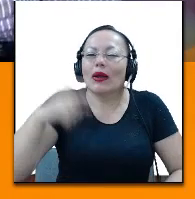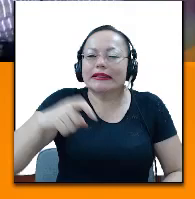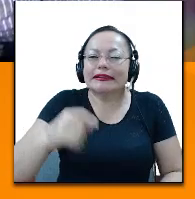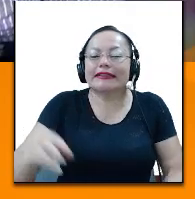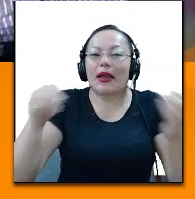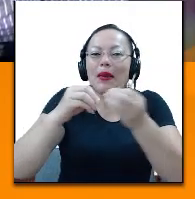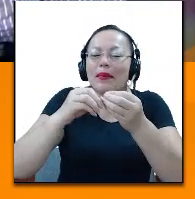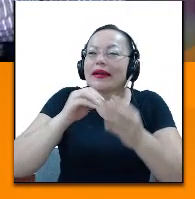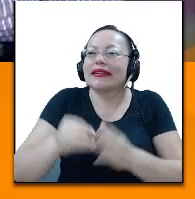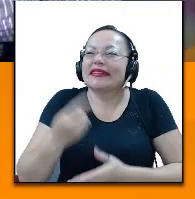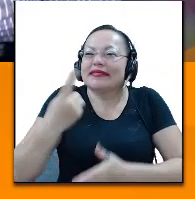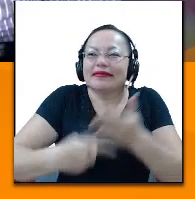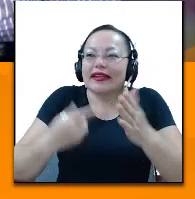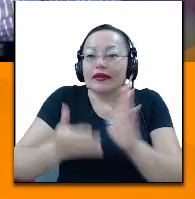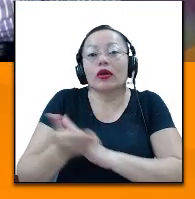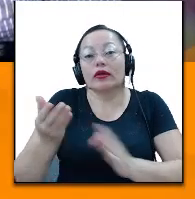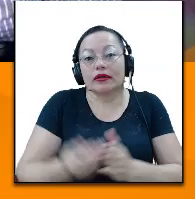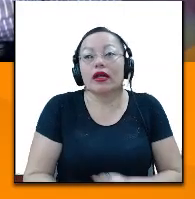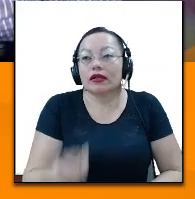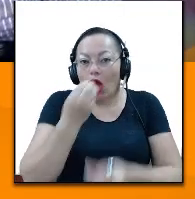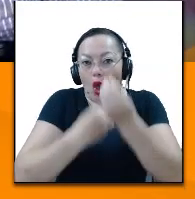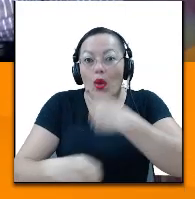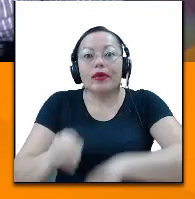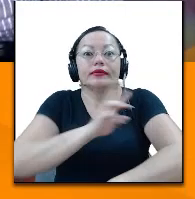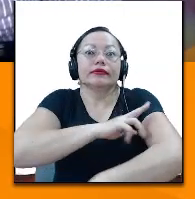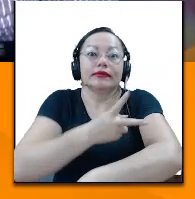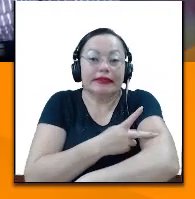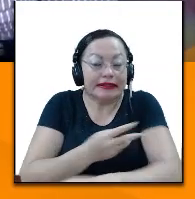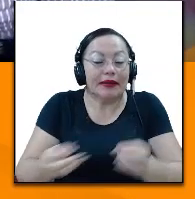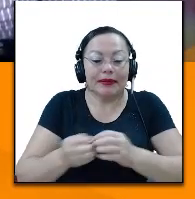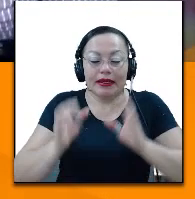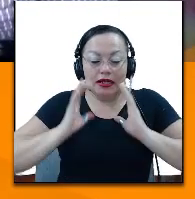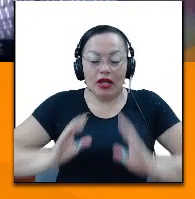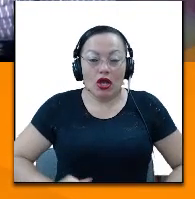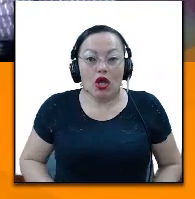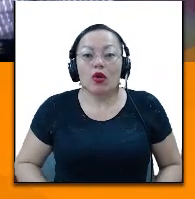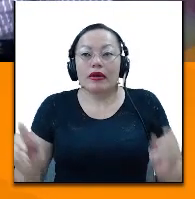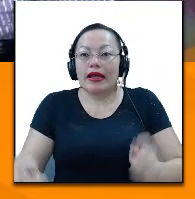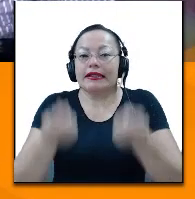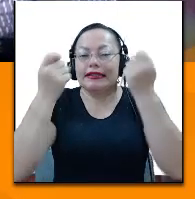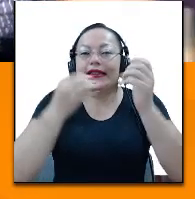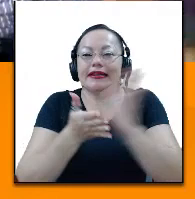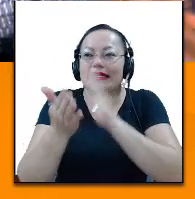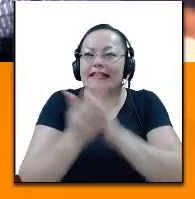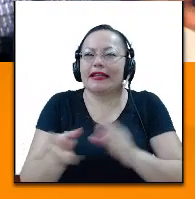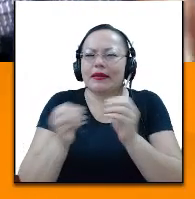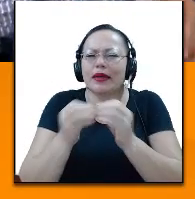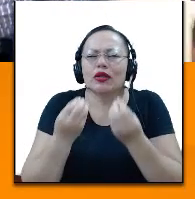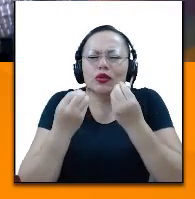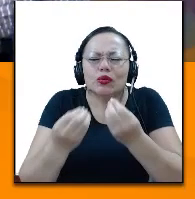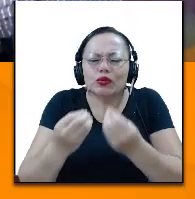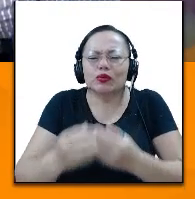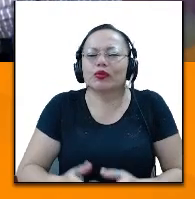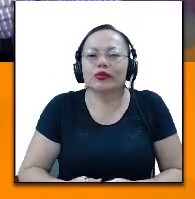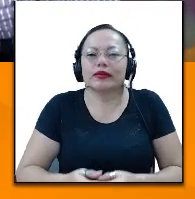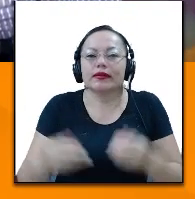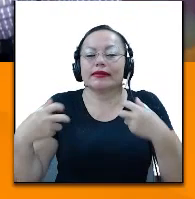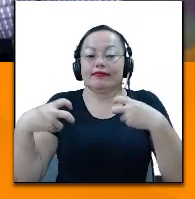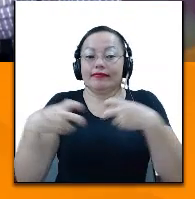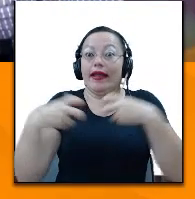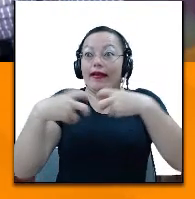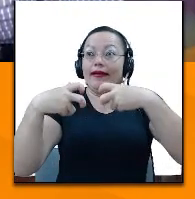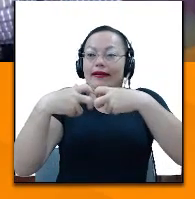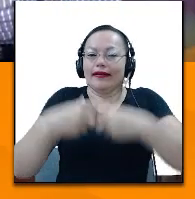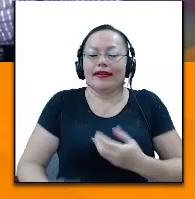tener vitaminas en nuestro cuerpo, tener cosas saludables en nuestro cuerpo que nos alimenten y nos den muchísima energía